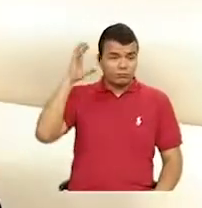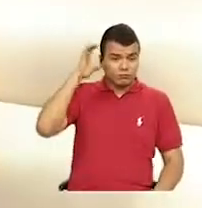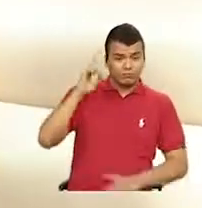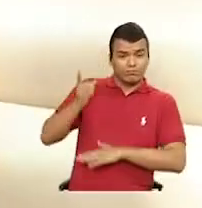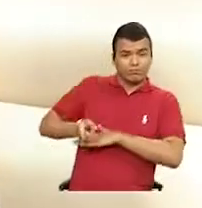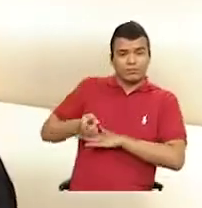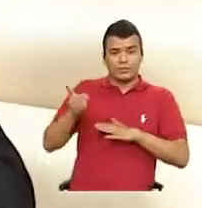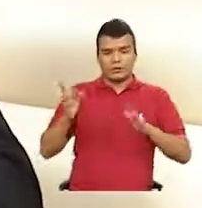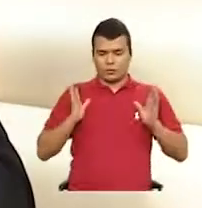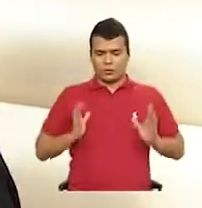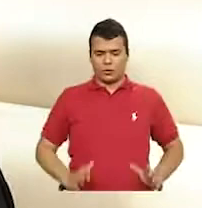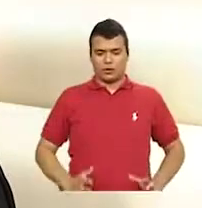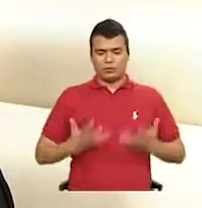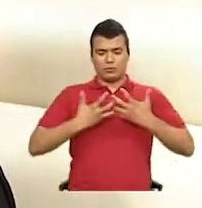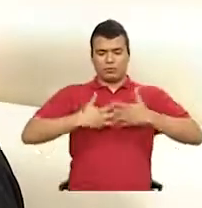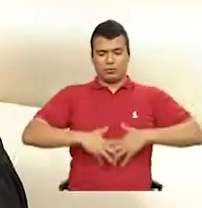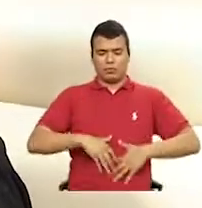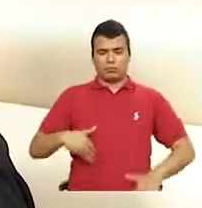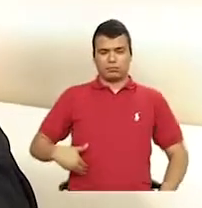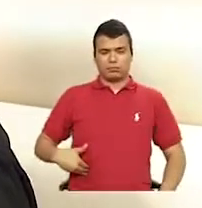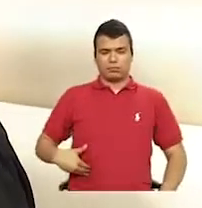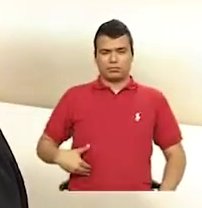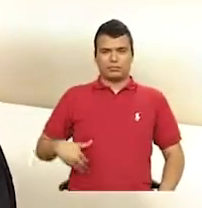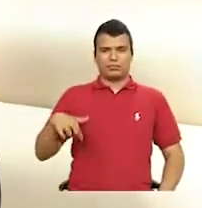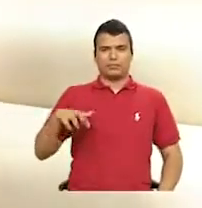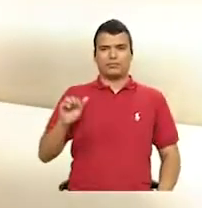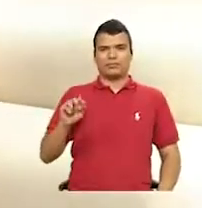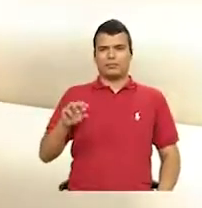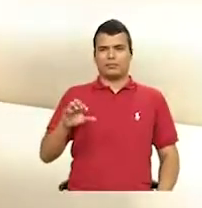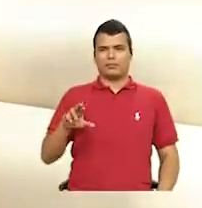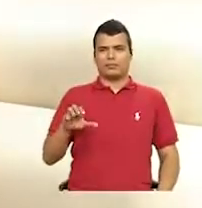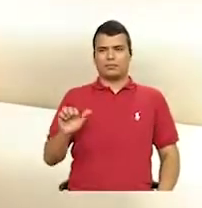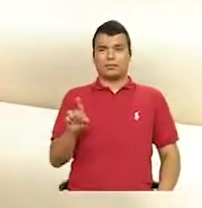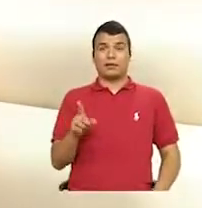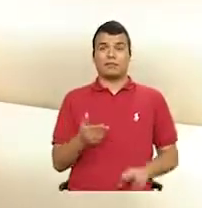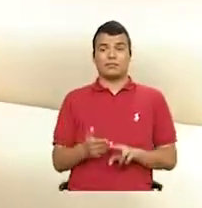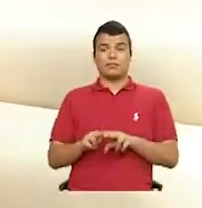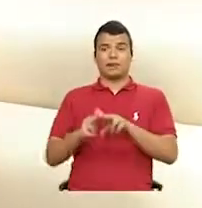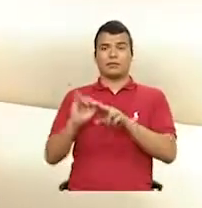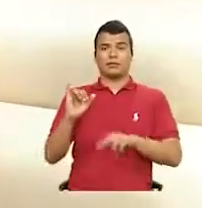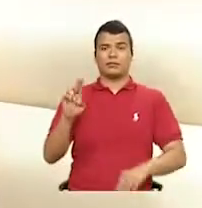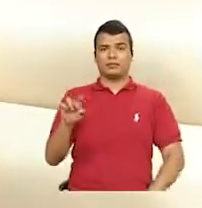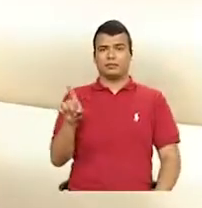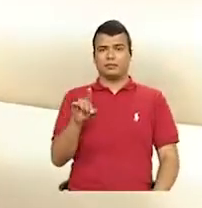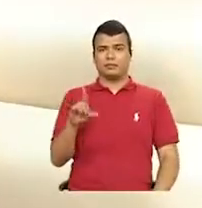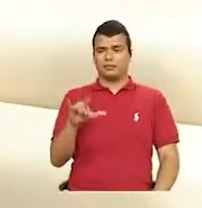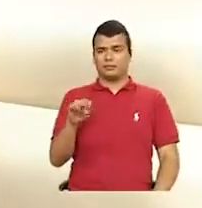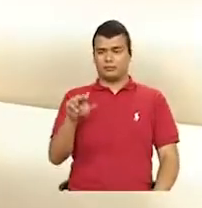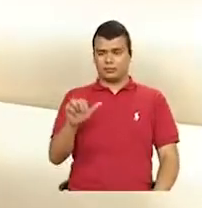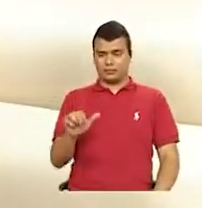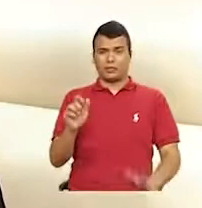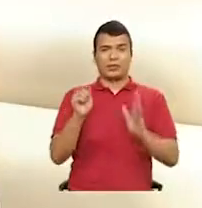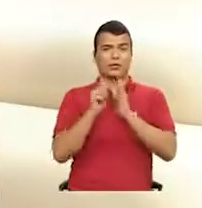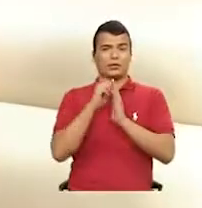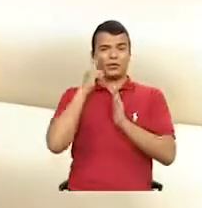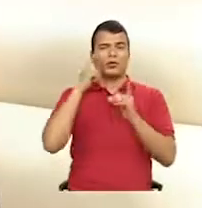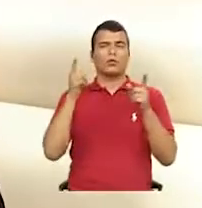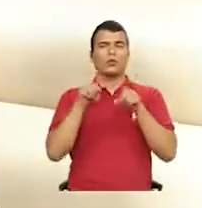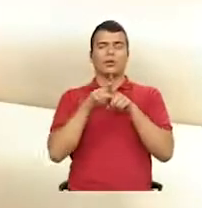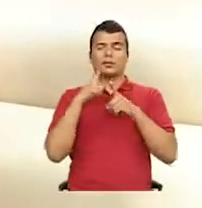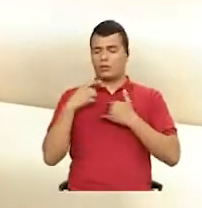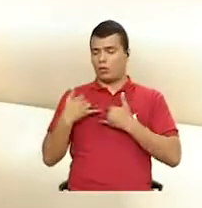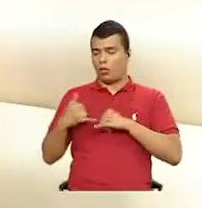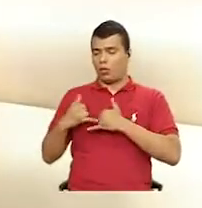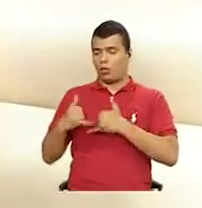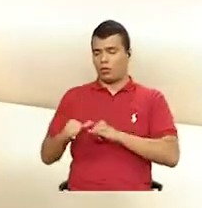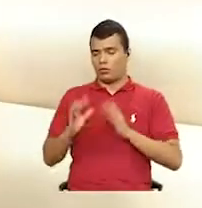señal metabólica a tu páncreas y aumenta la producción de la insulina. Pero en teoría engañamos al